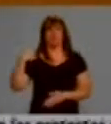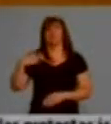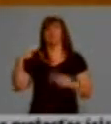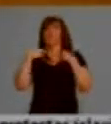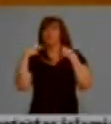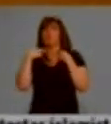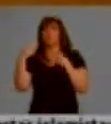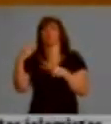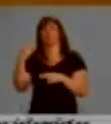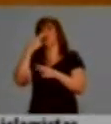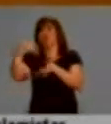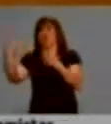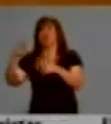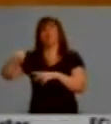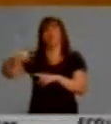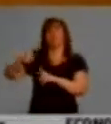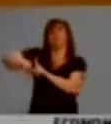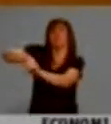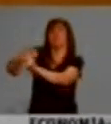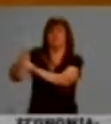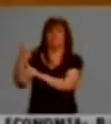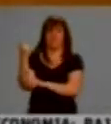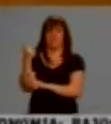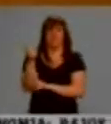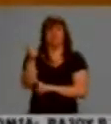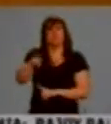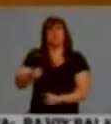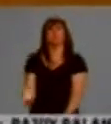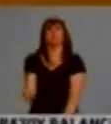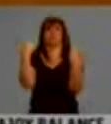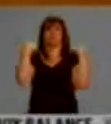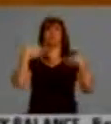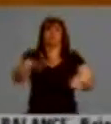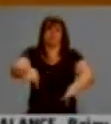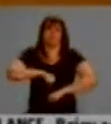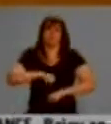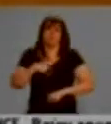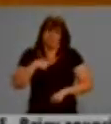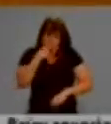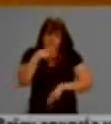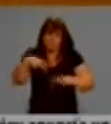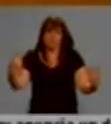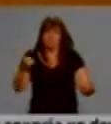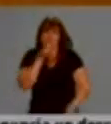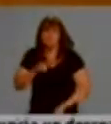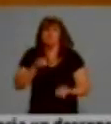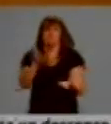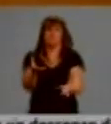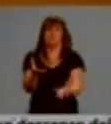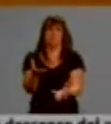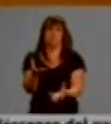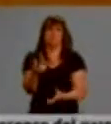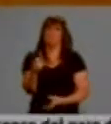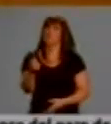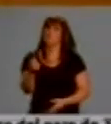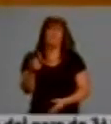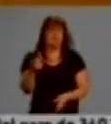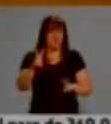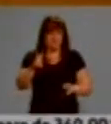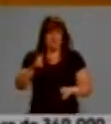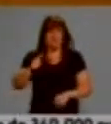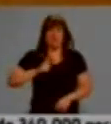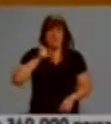públicas, a devolver ese dinero y, por supuesto, a asumir responsabilidades públicas. No desaproveche